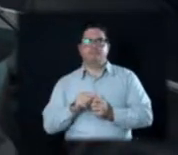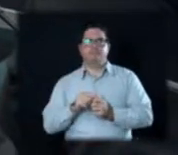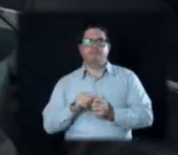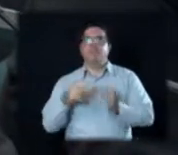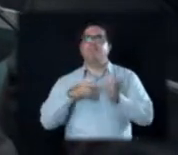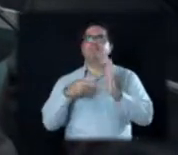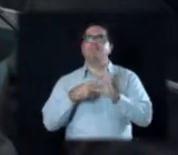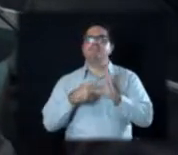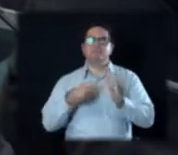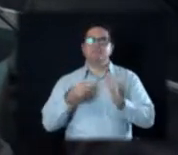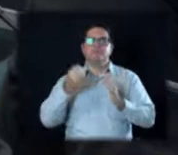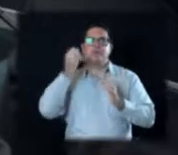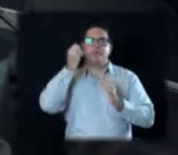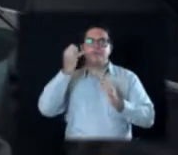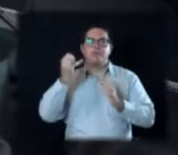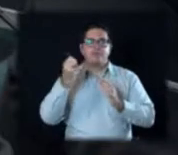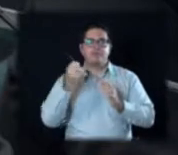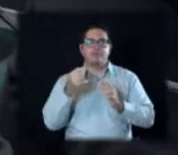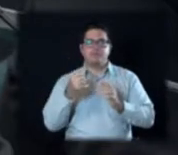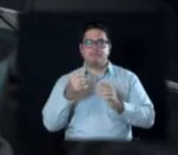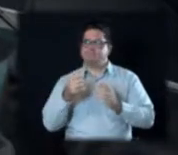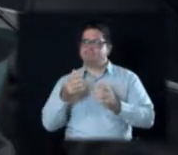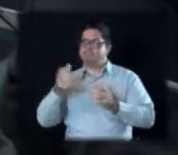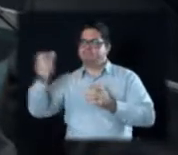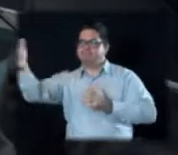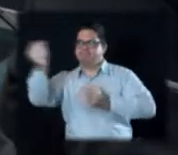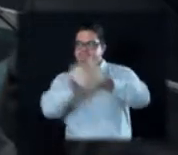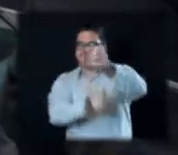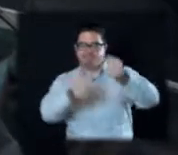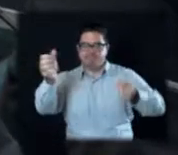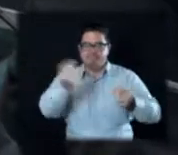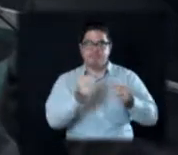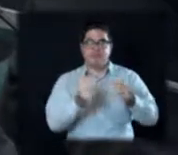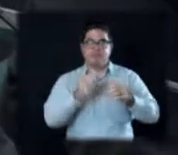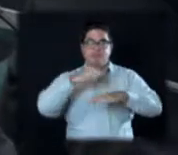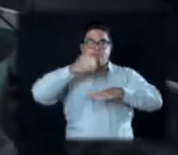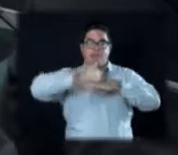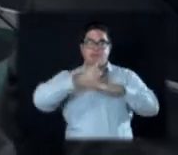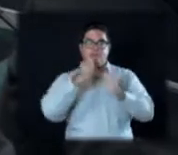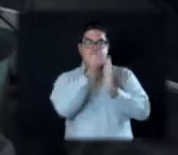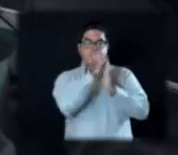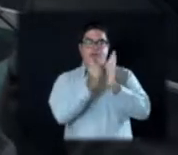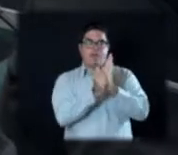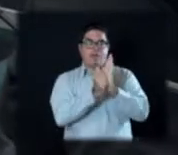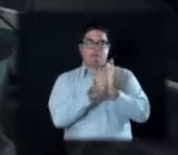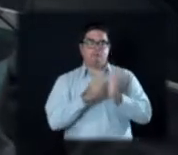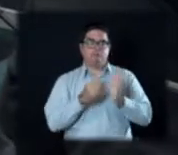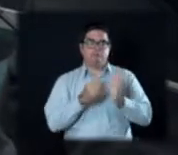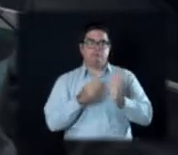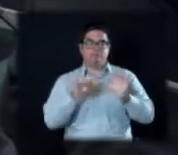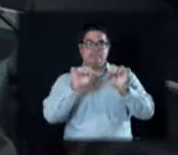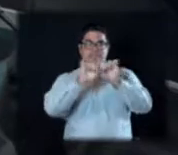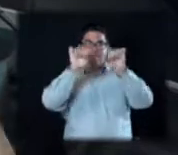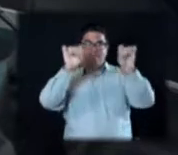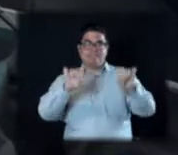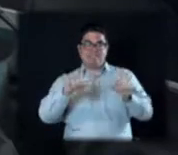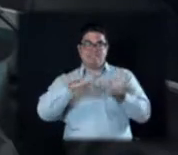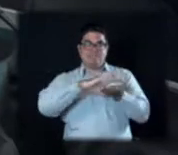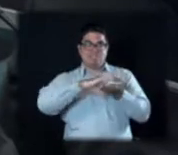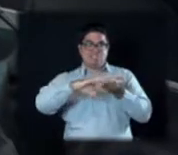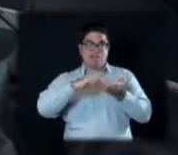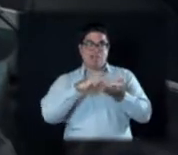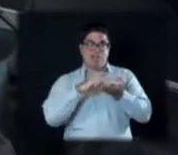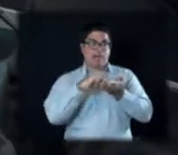el cheque presupuestario está, entre comillas, apagado. O sea, que si se va a sobregirar una cuenta de nómina, el sistema no va a impedir que el